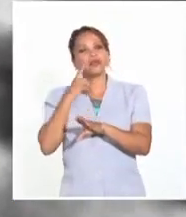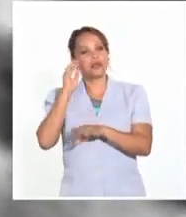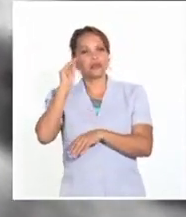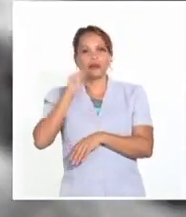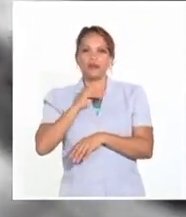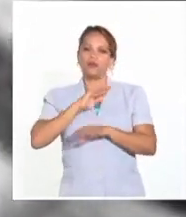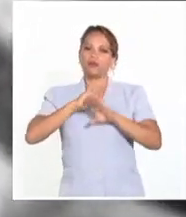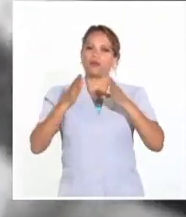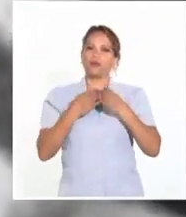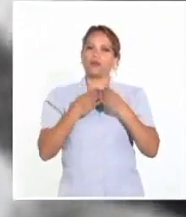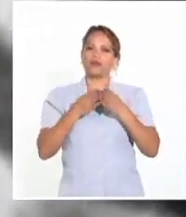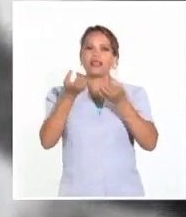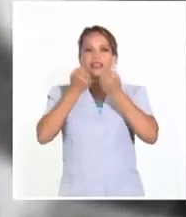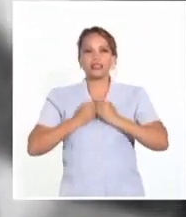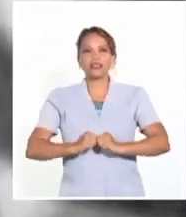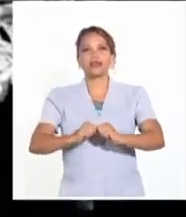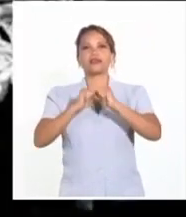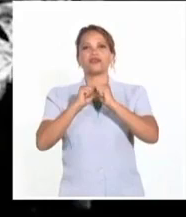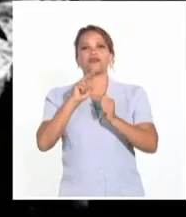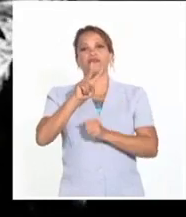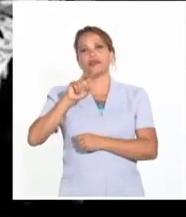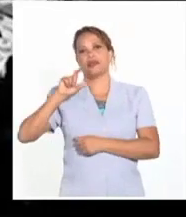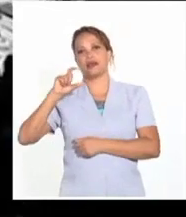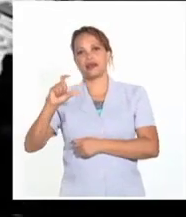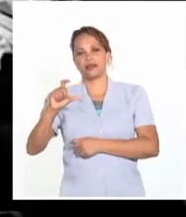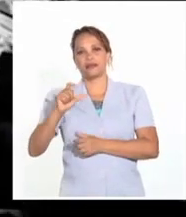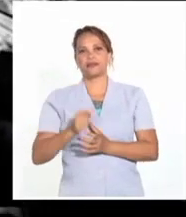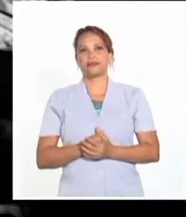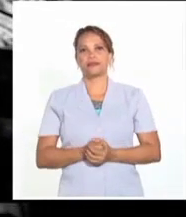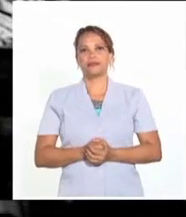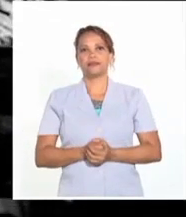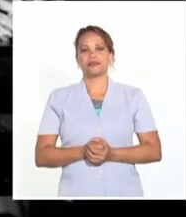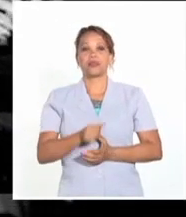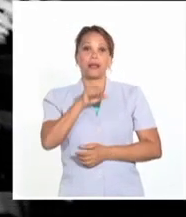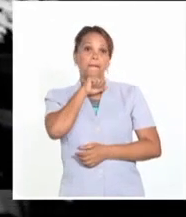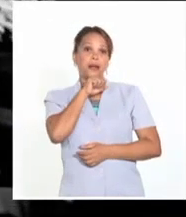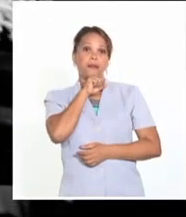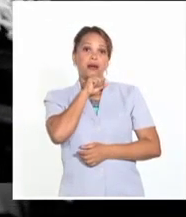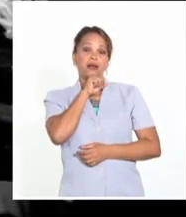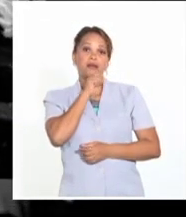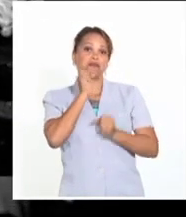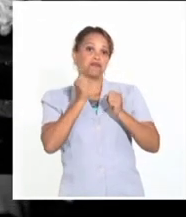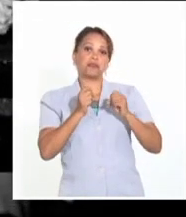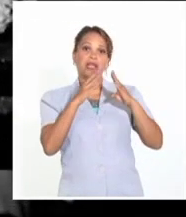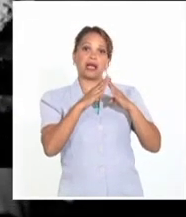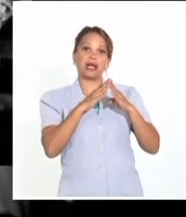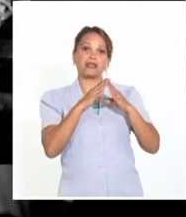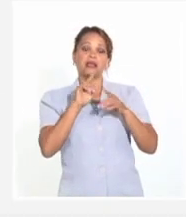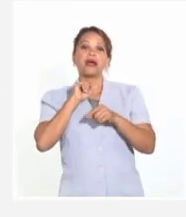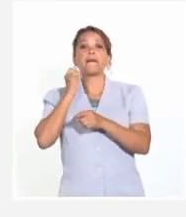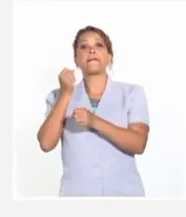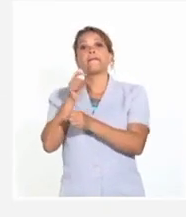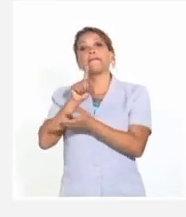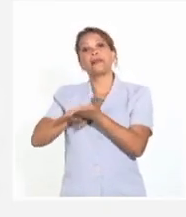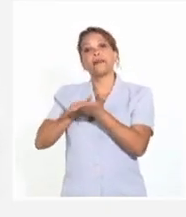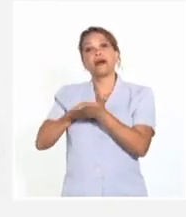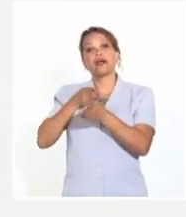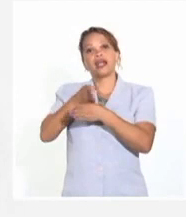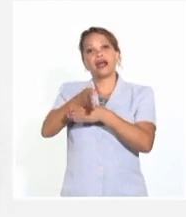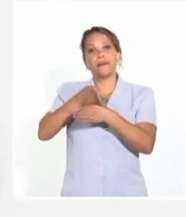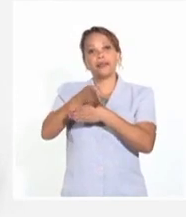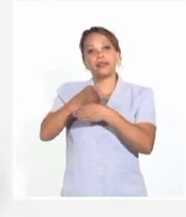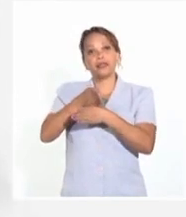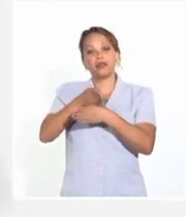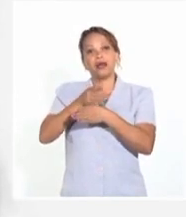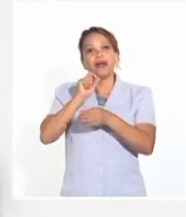nació encrucijada Villa Clara su madre era ama de casa y su padre carpintero Desde niño